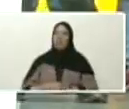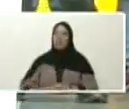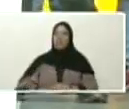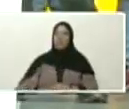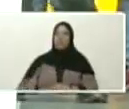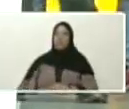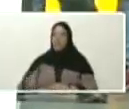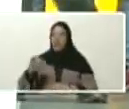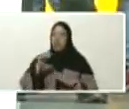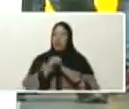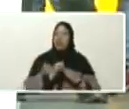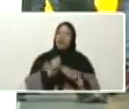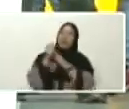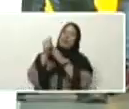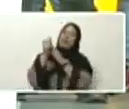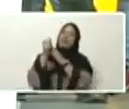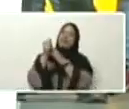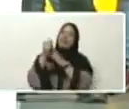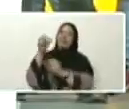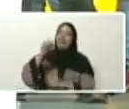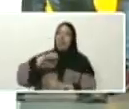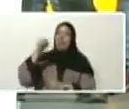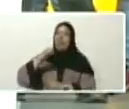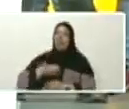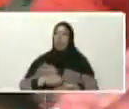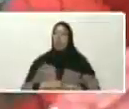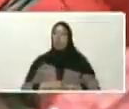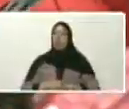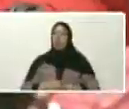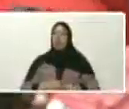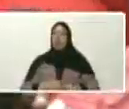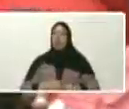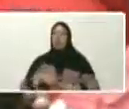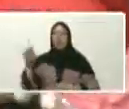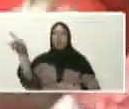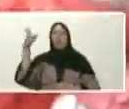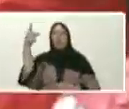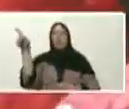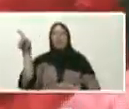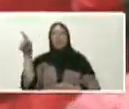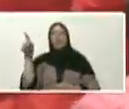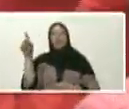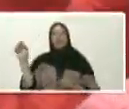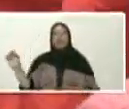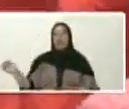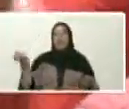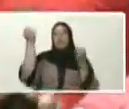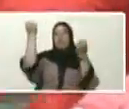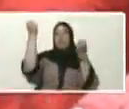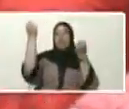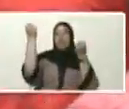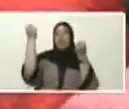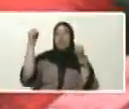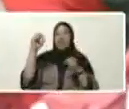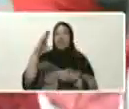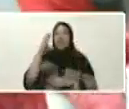tu liderazgo, Carlos. Y vengo de la parroquia invicta de